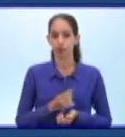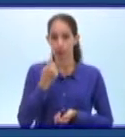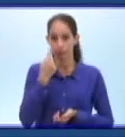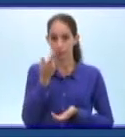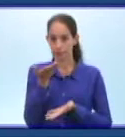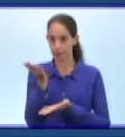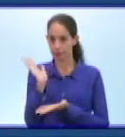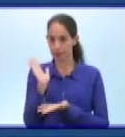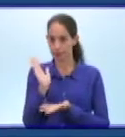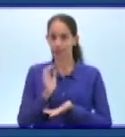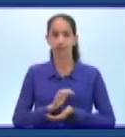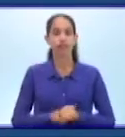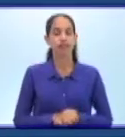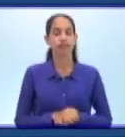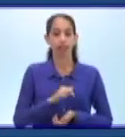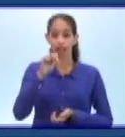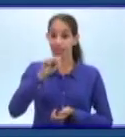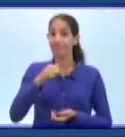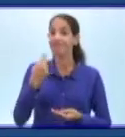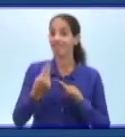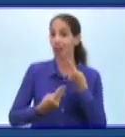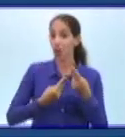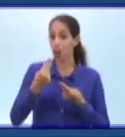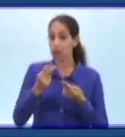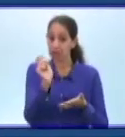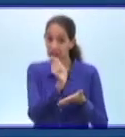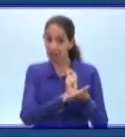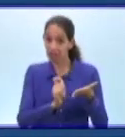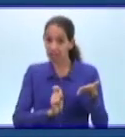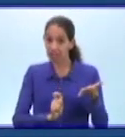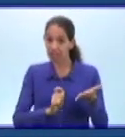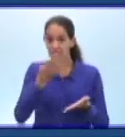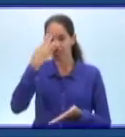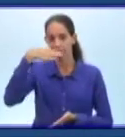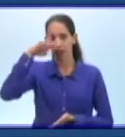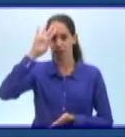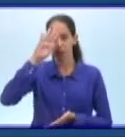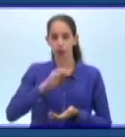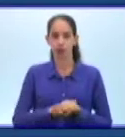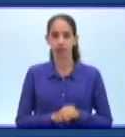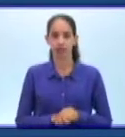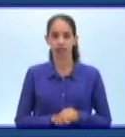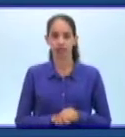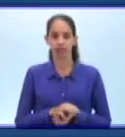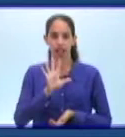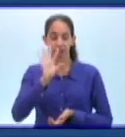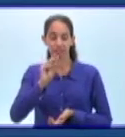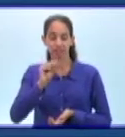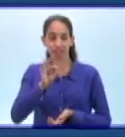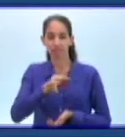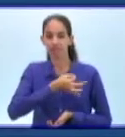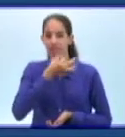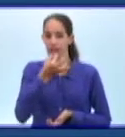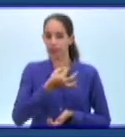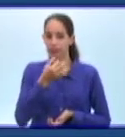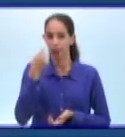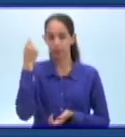editado y producido en Cuba en el año 2006. Dice la primera acepción: